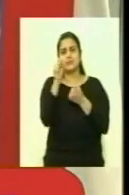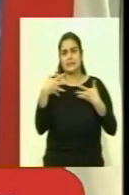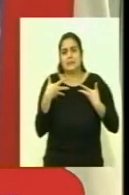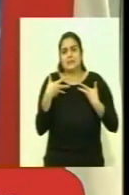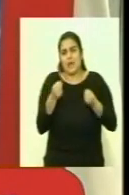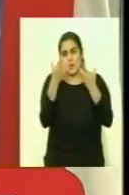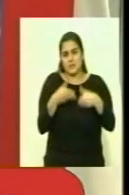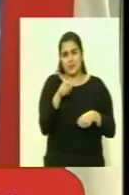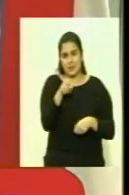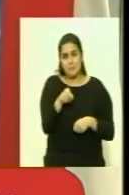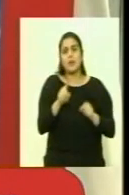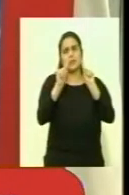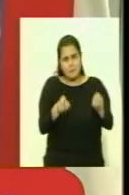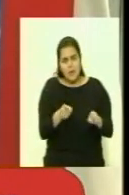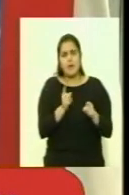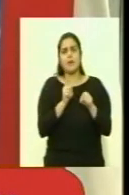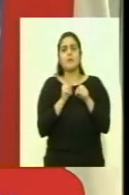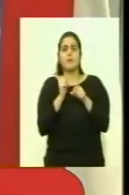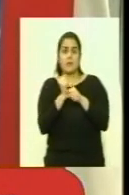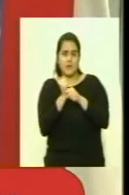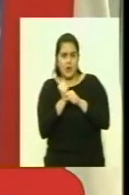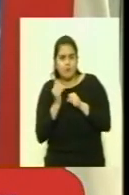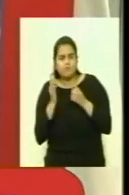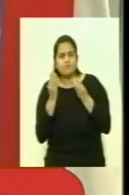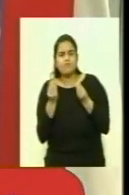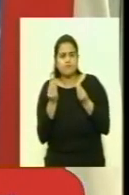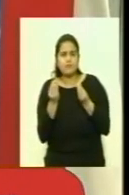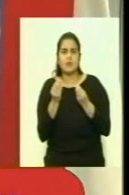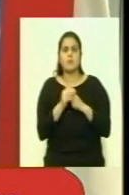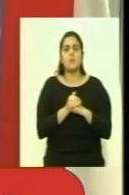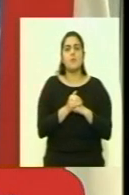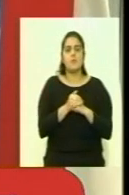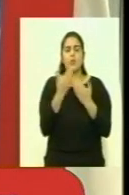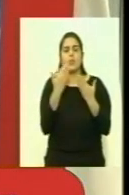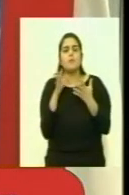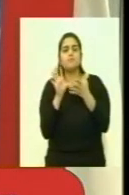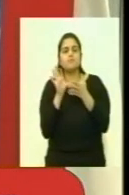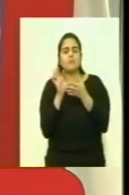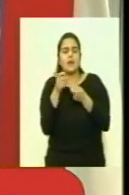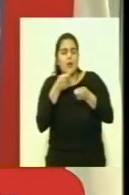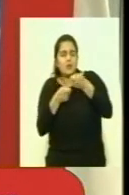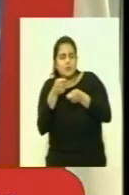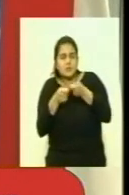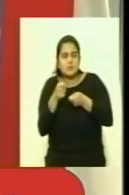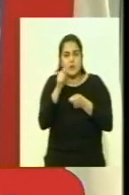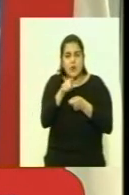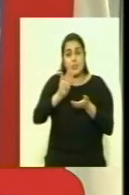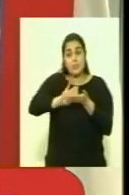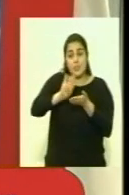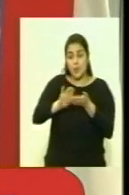Pero también en paralelo, por otro lado, pudimos establecer renegociaciones de nuestra